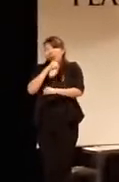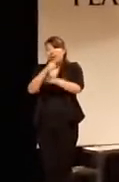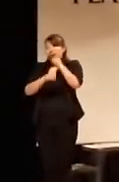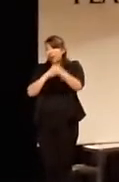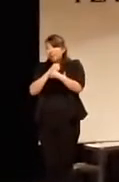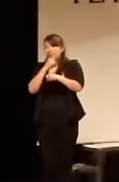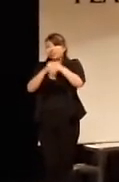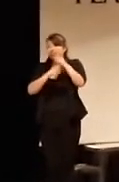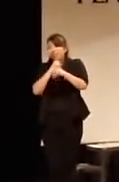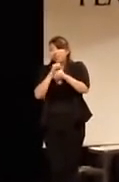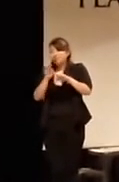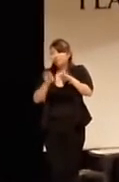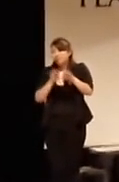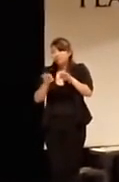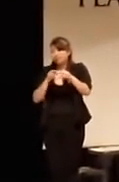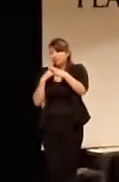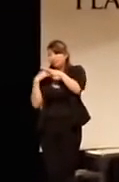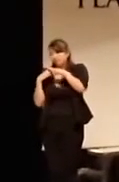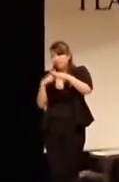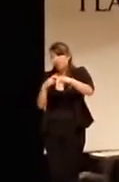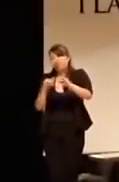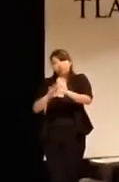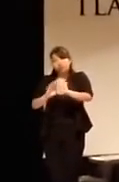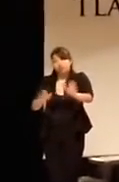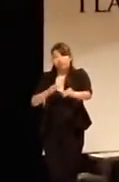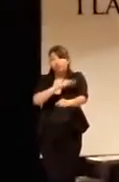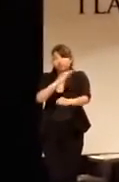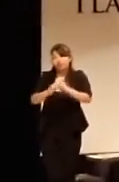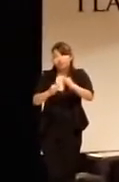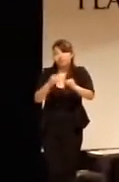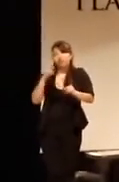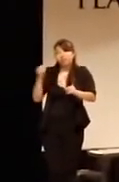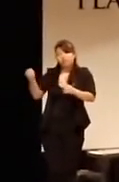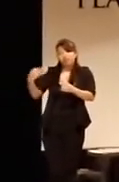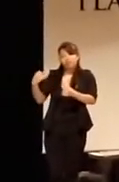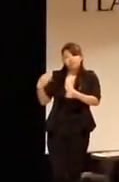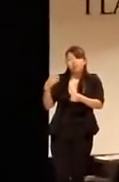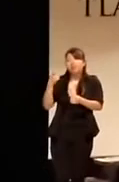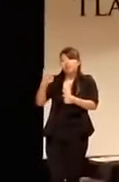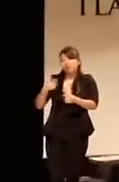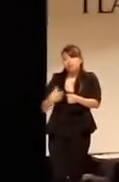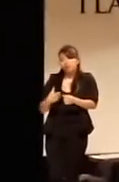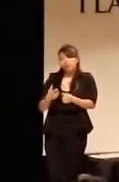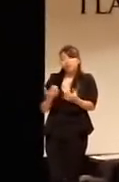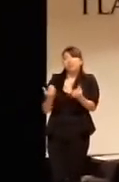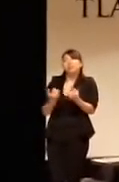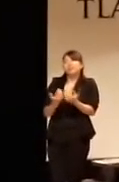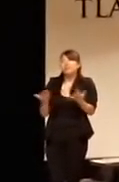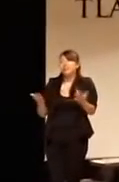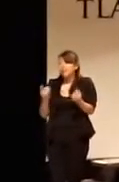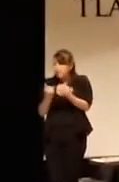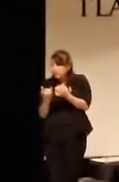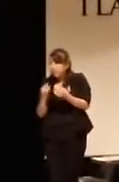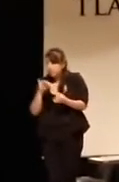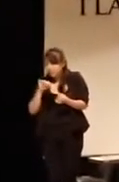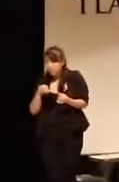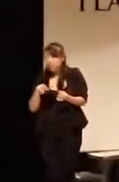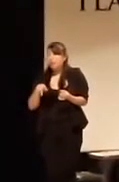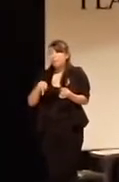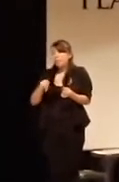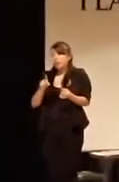indicada y la contratación o el salario prometido no se concreta. Hablemos de emociones, pero de las que